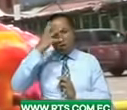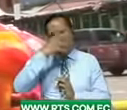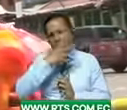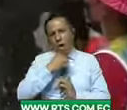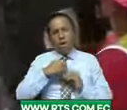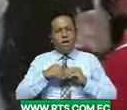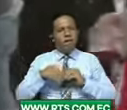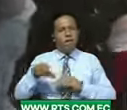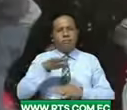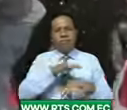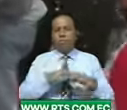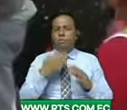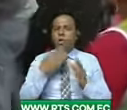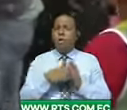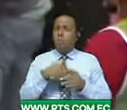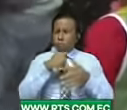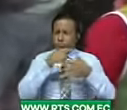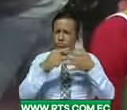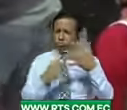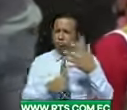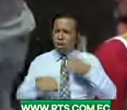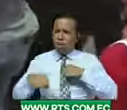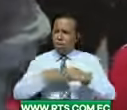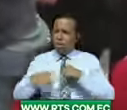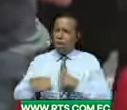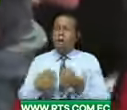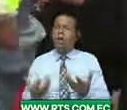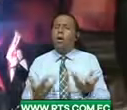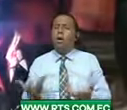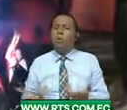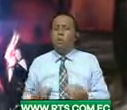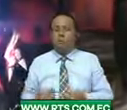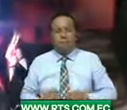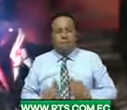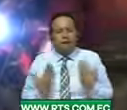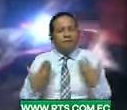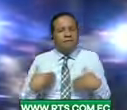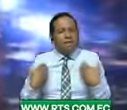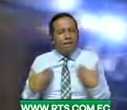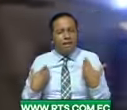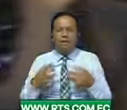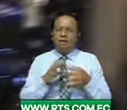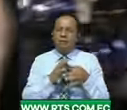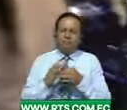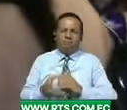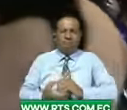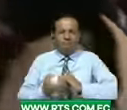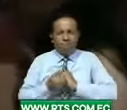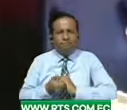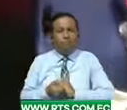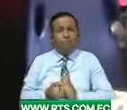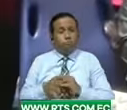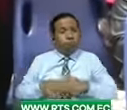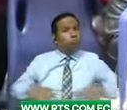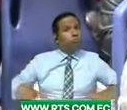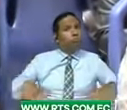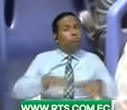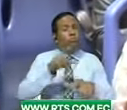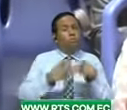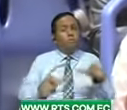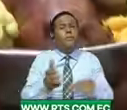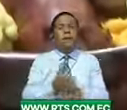buenas sucedan. Varias de las actividades por esta fiesta popular estarán llenas de alegría y de derroche de amistad, pues todos los que hacen la urbe Morlaca